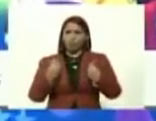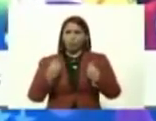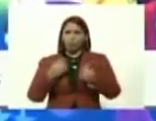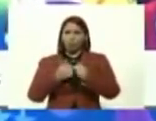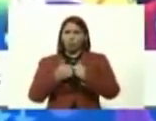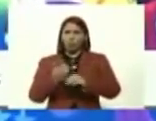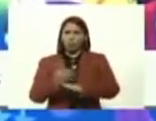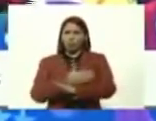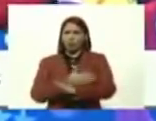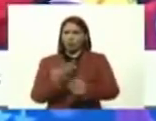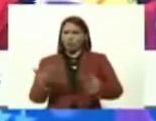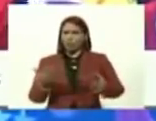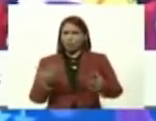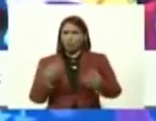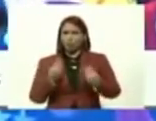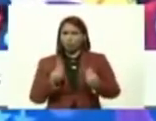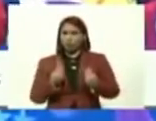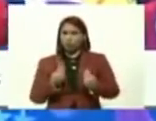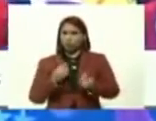deportista, como atleta.